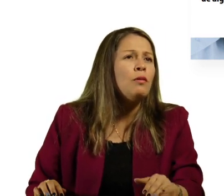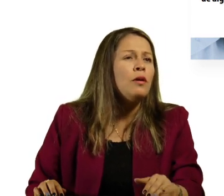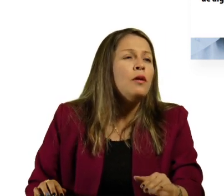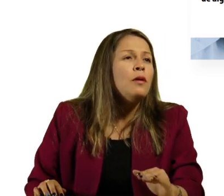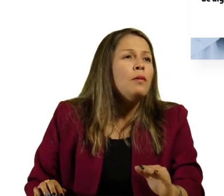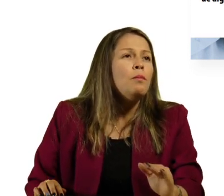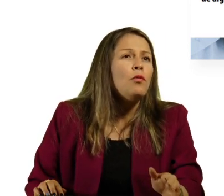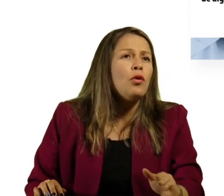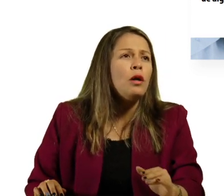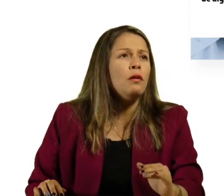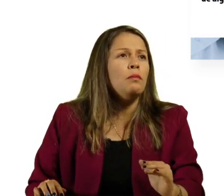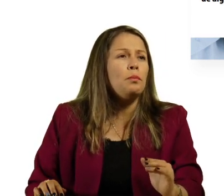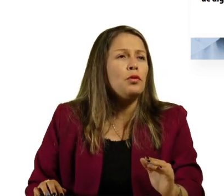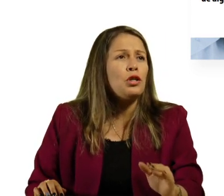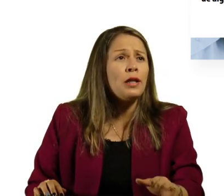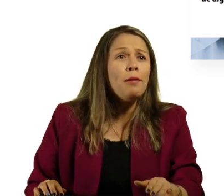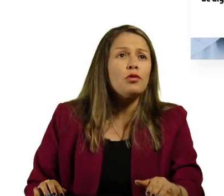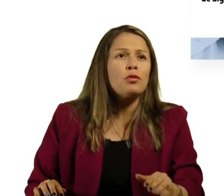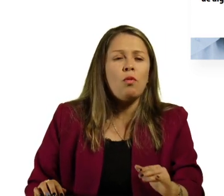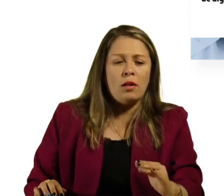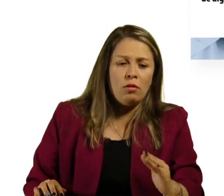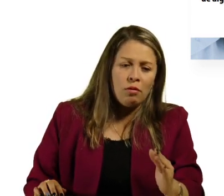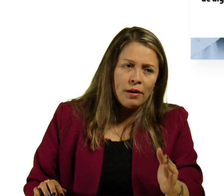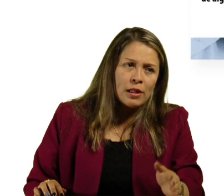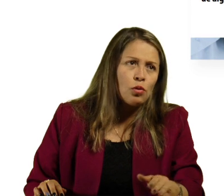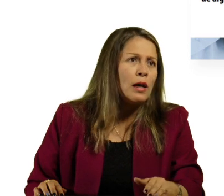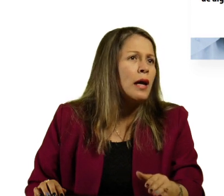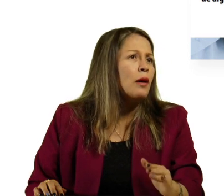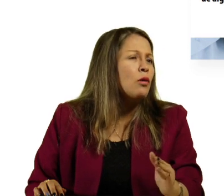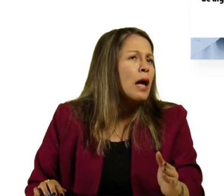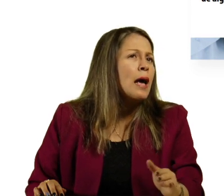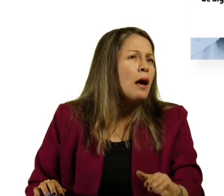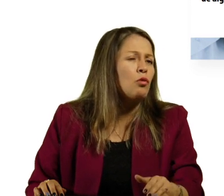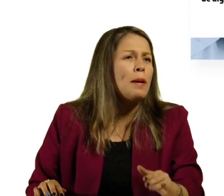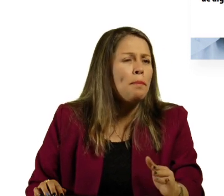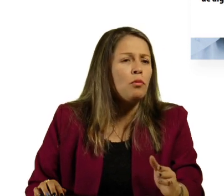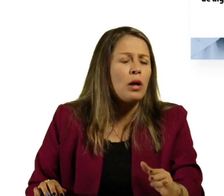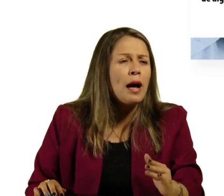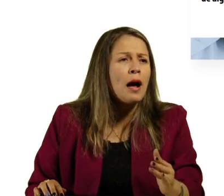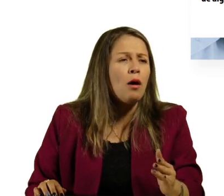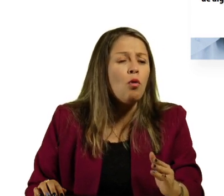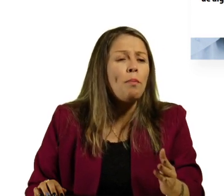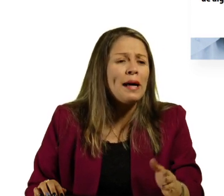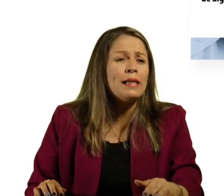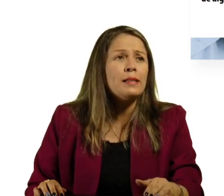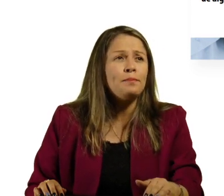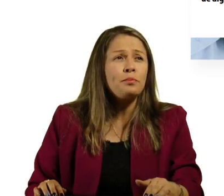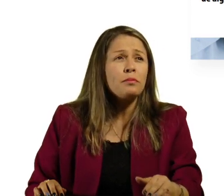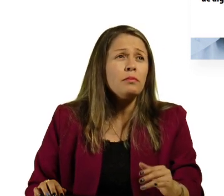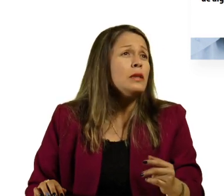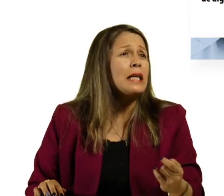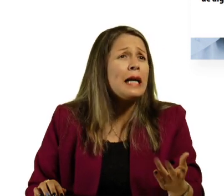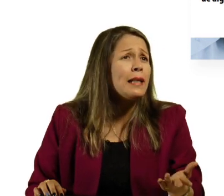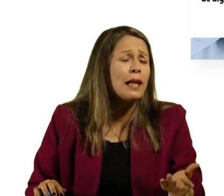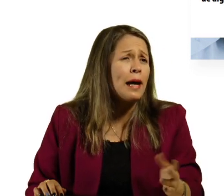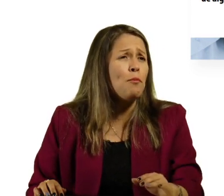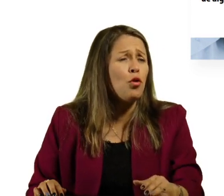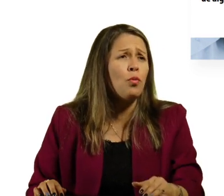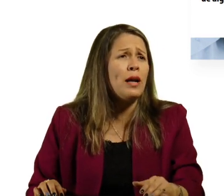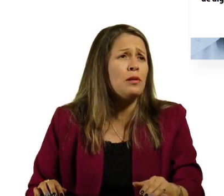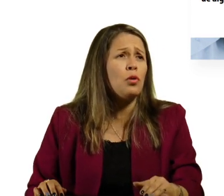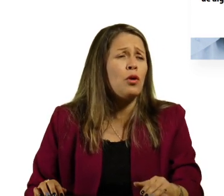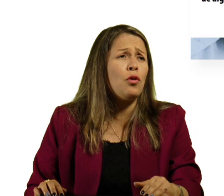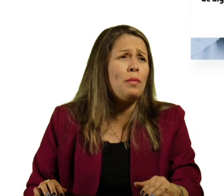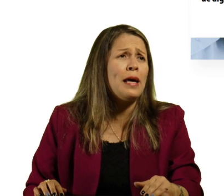sido muy positivos, cuando Venezuela era un país que tenía